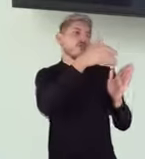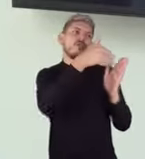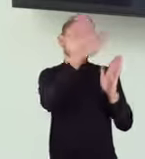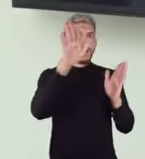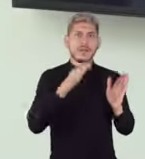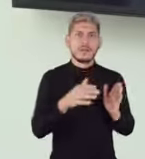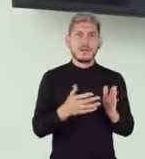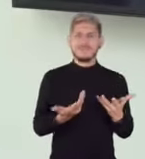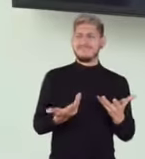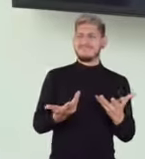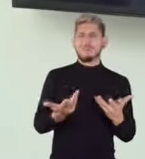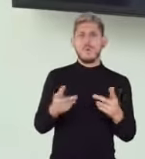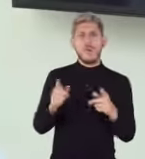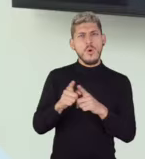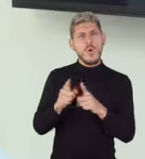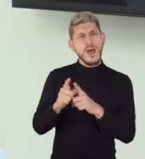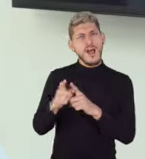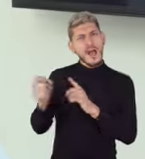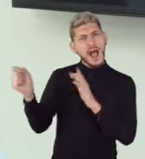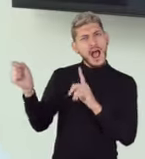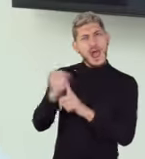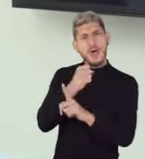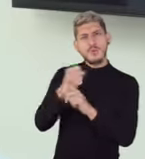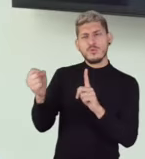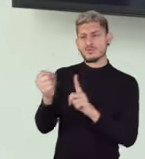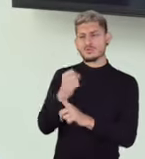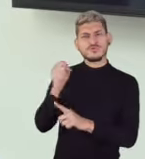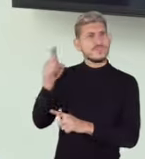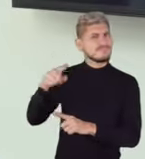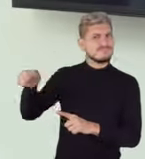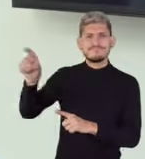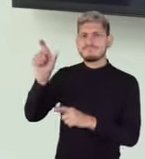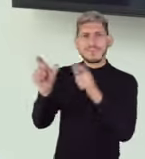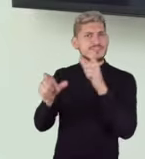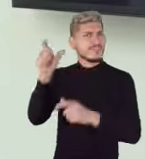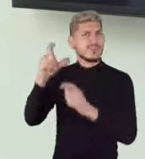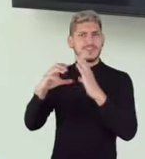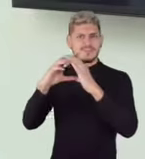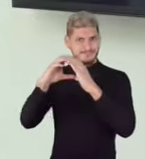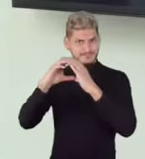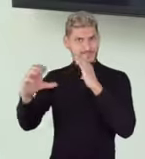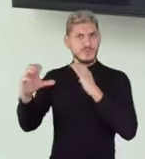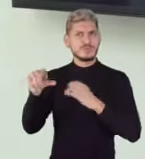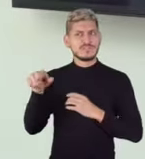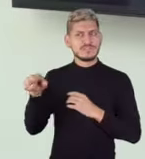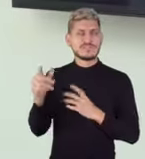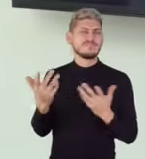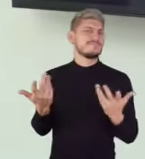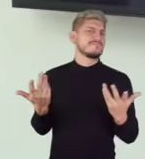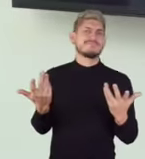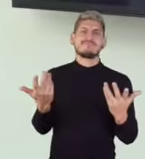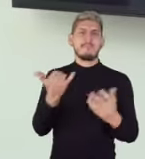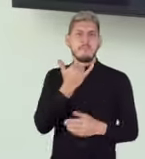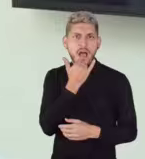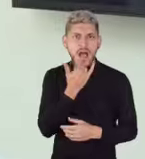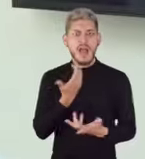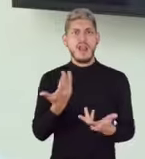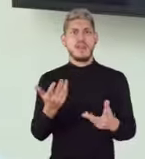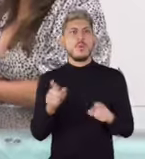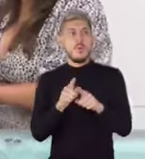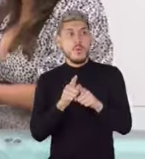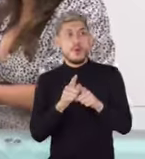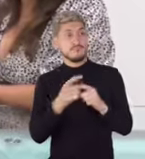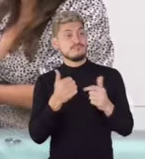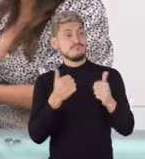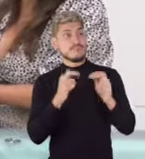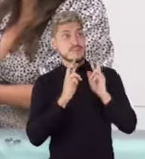de trato por parte de los operadores de en este caso de transporte no es el adecuado, no es humano. Además, claro,